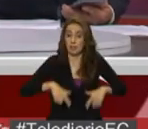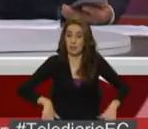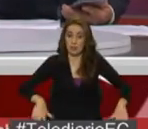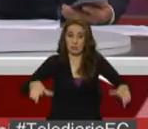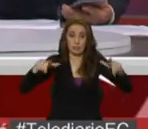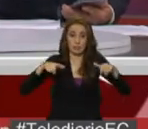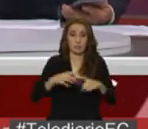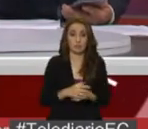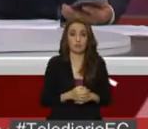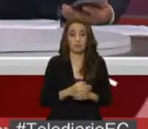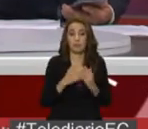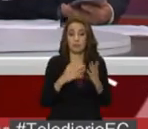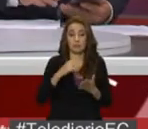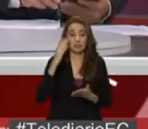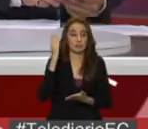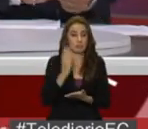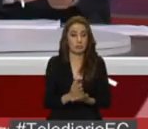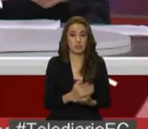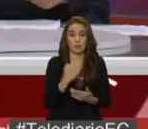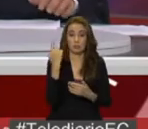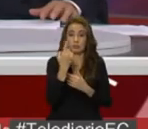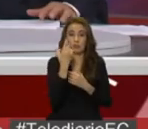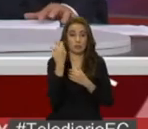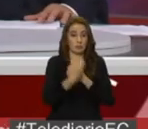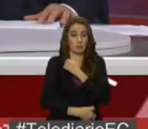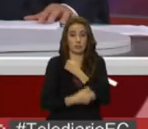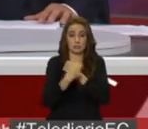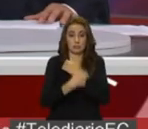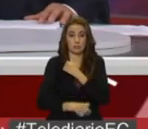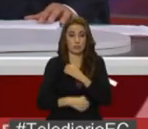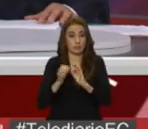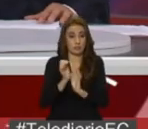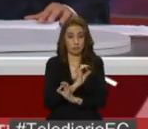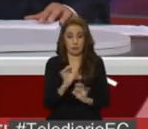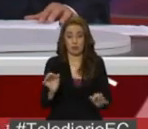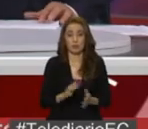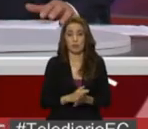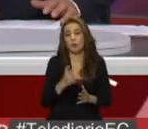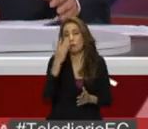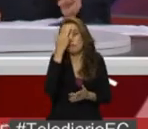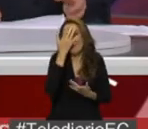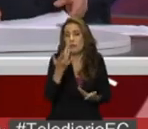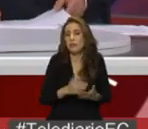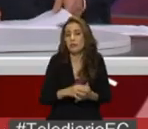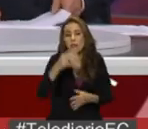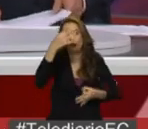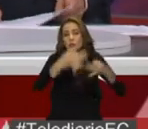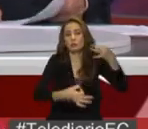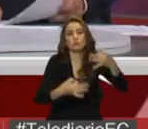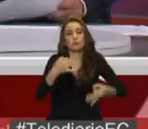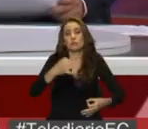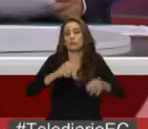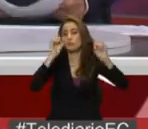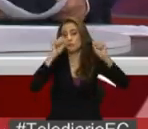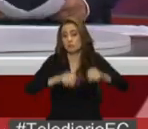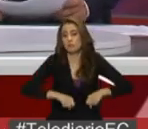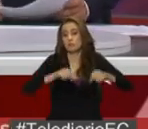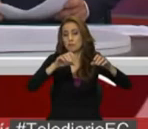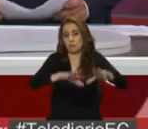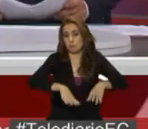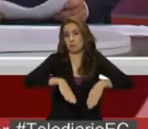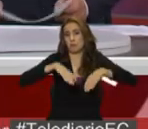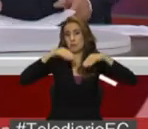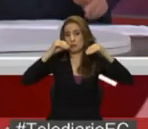corrupción se combate y se sanciona. Solo así se evita la impunidad. ¿Por qué este llamado a la justicia para que pueda asumir de